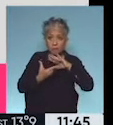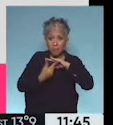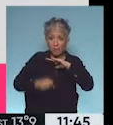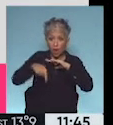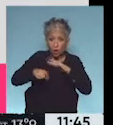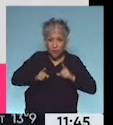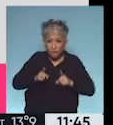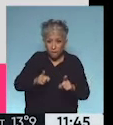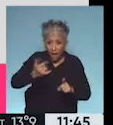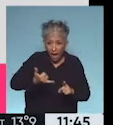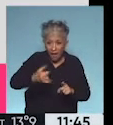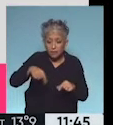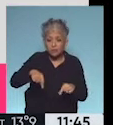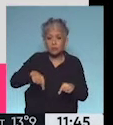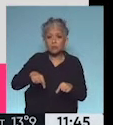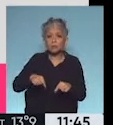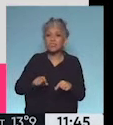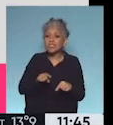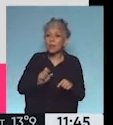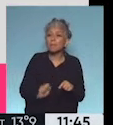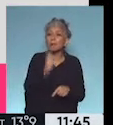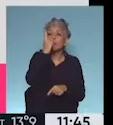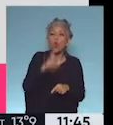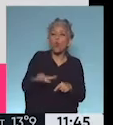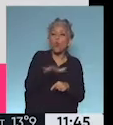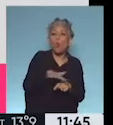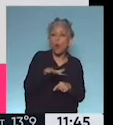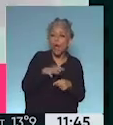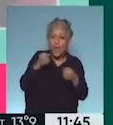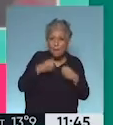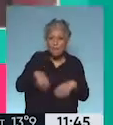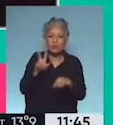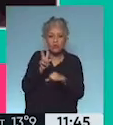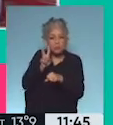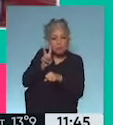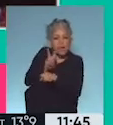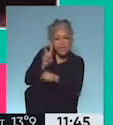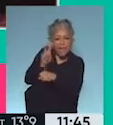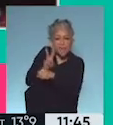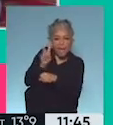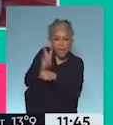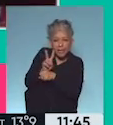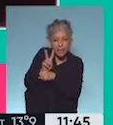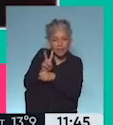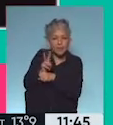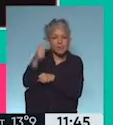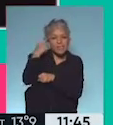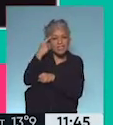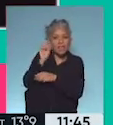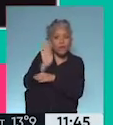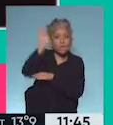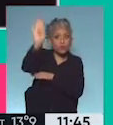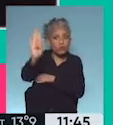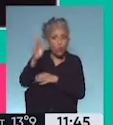un ejemplo, como de los primeros lugares en el mundo que empezaron a preservarse con esa mirada a futuro,